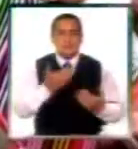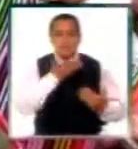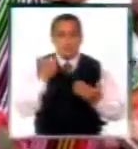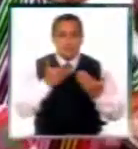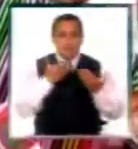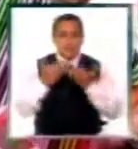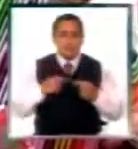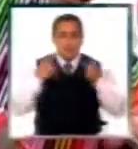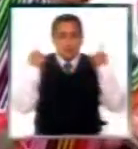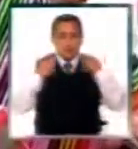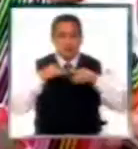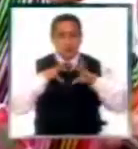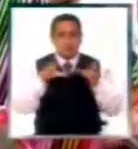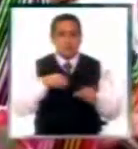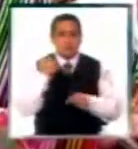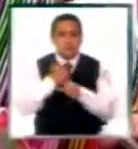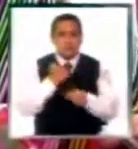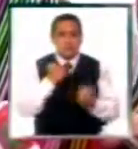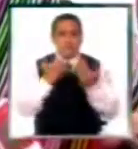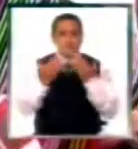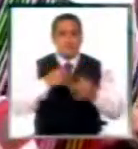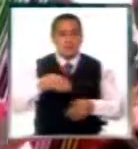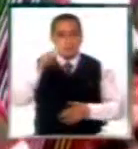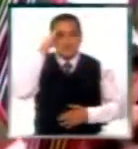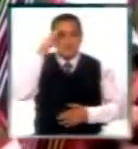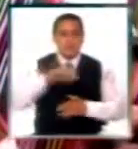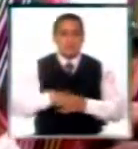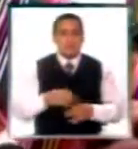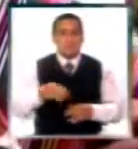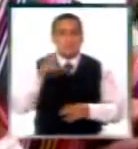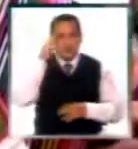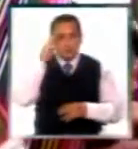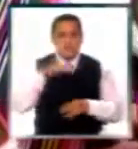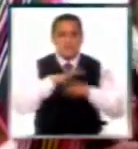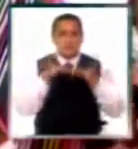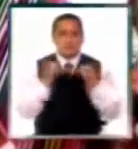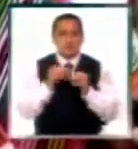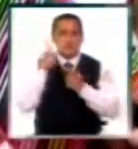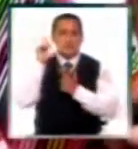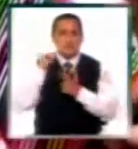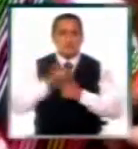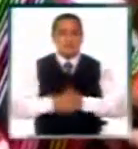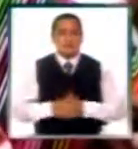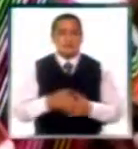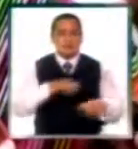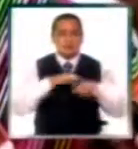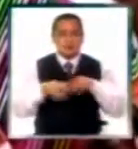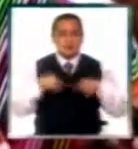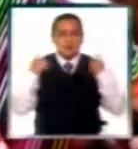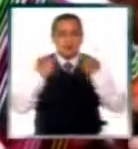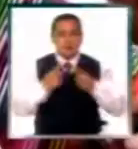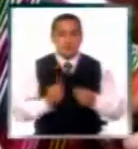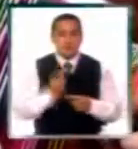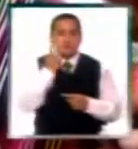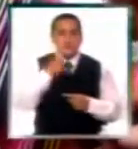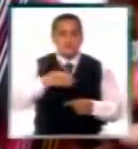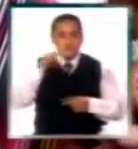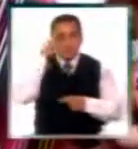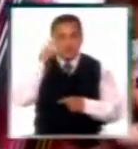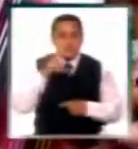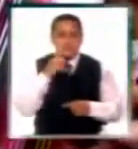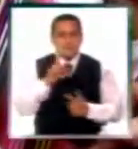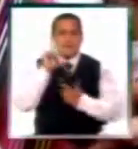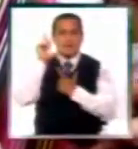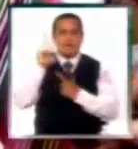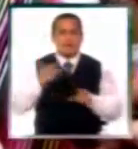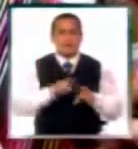mejorar, optimizar las operaciones de carácter militar, policial. Estamos creando comandos unificados de policía y